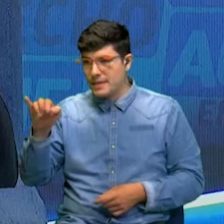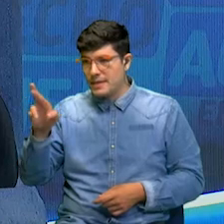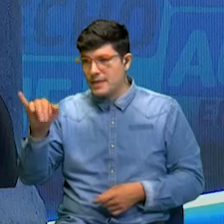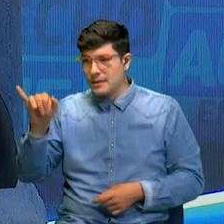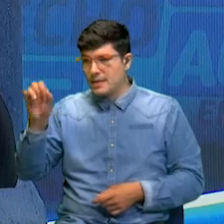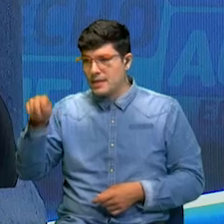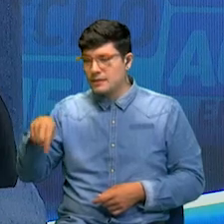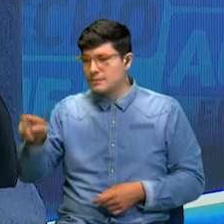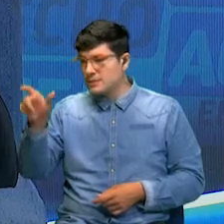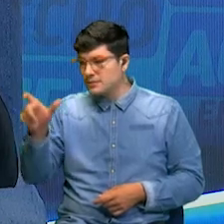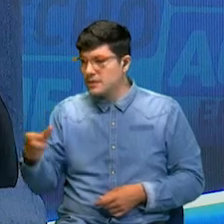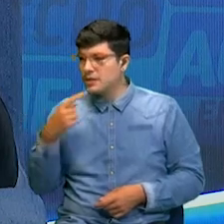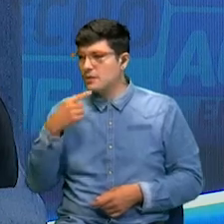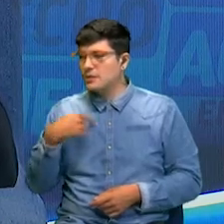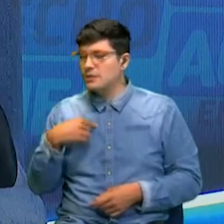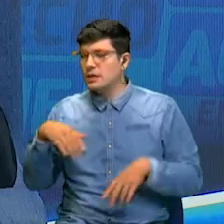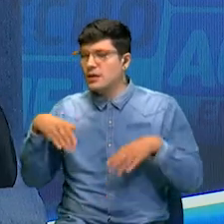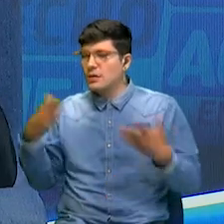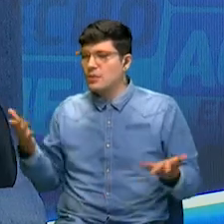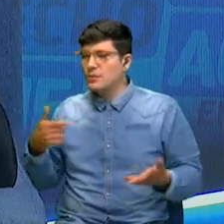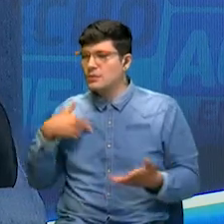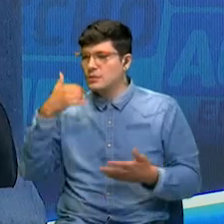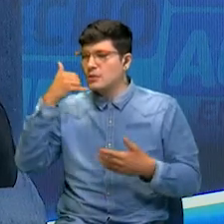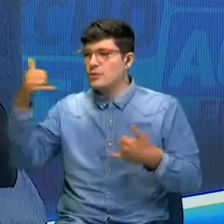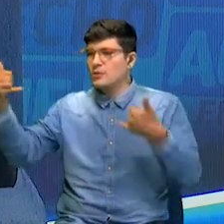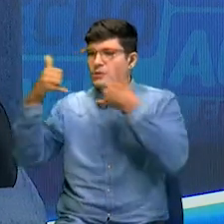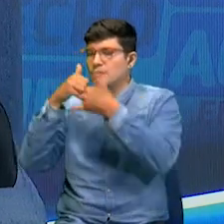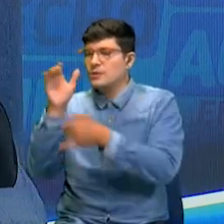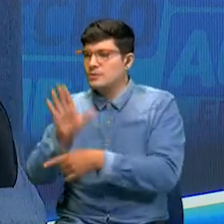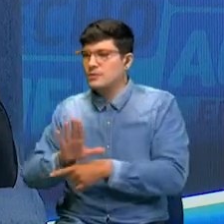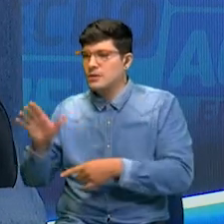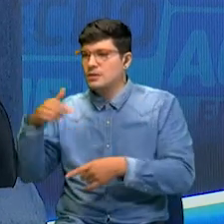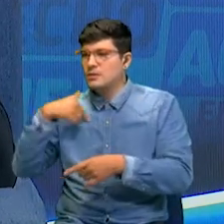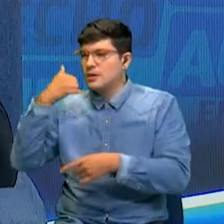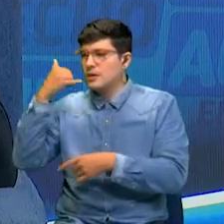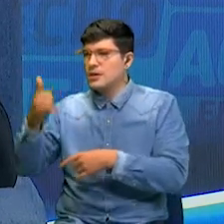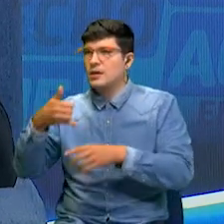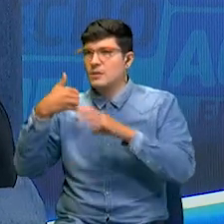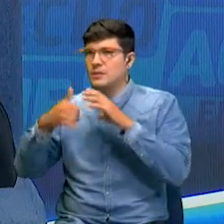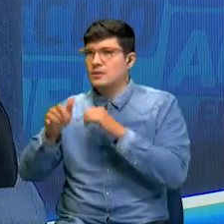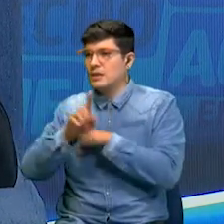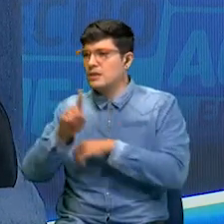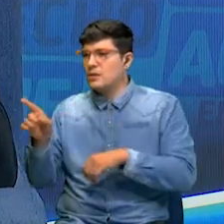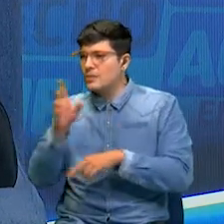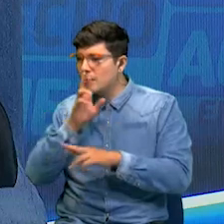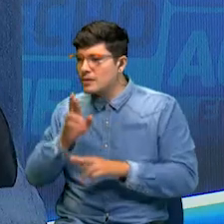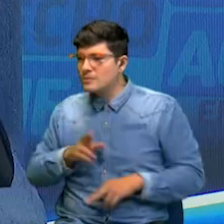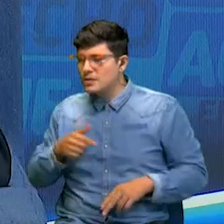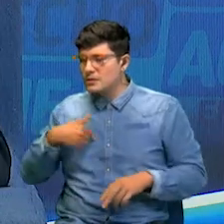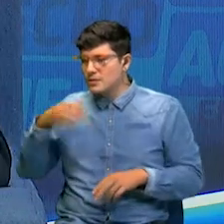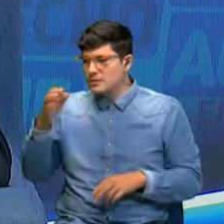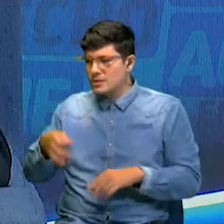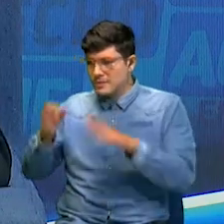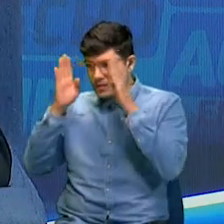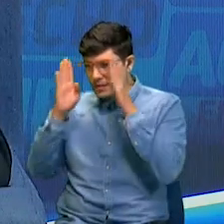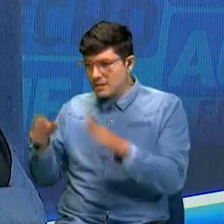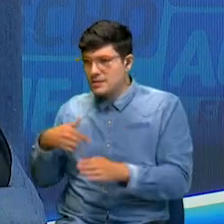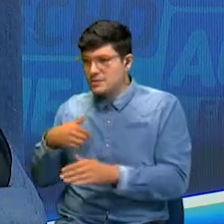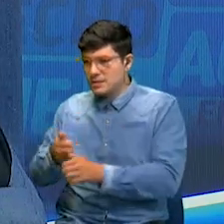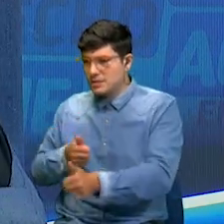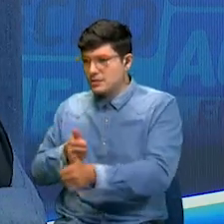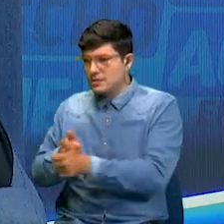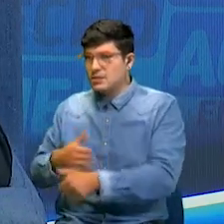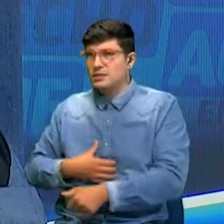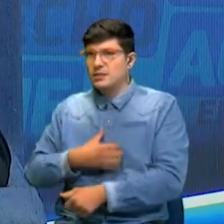nos dice, ¿cómo hago para contactarme con ustedes? Les escribo a través de WhatsApp y no me responden. Estoy pendiente y necesito una asesoría en